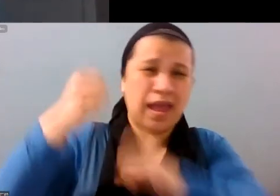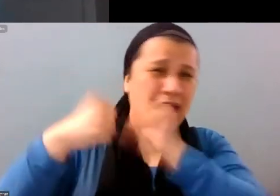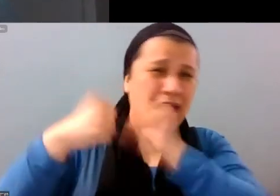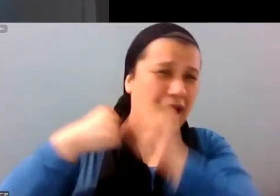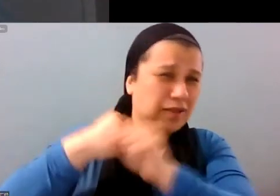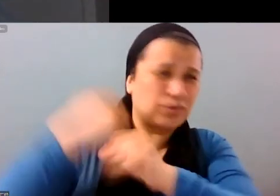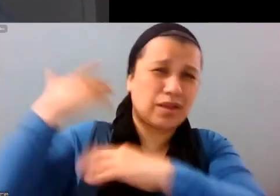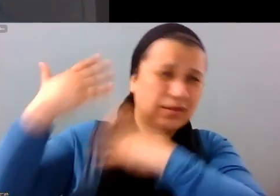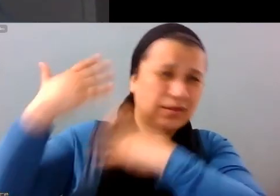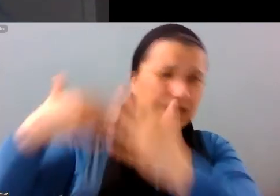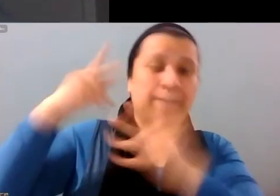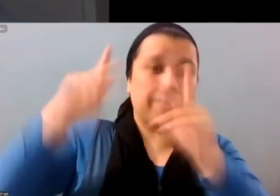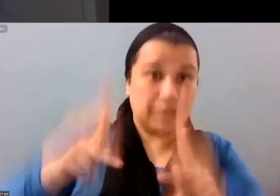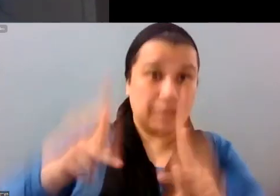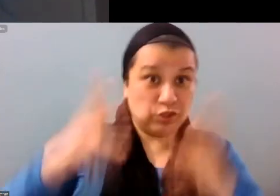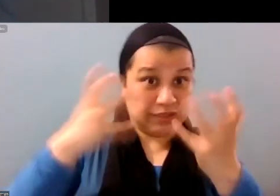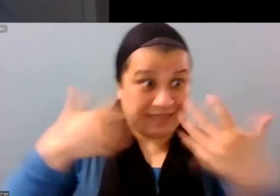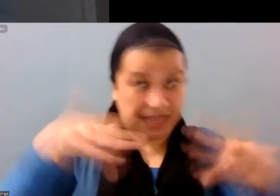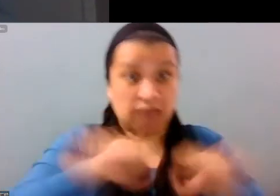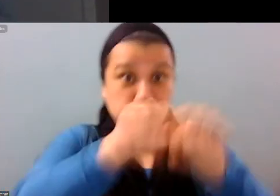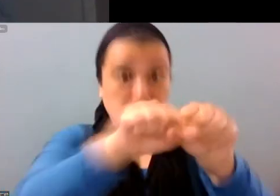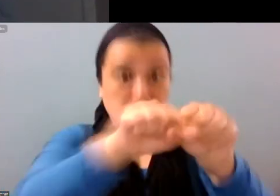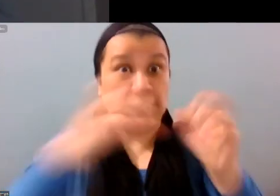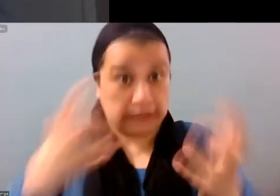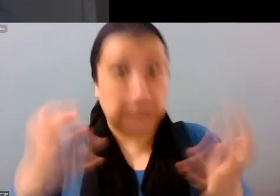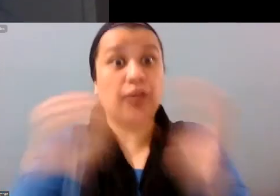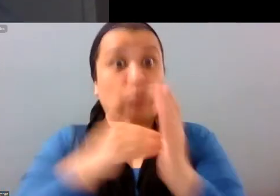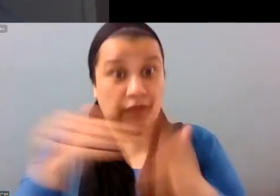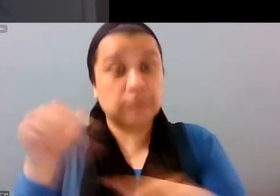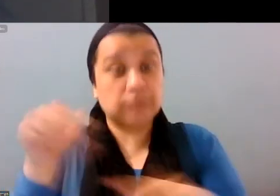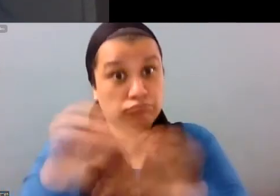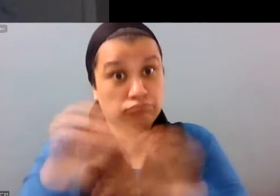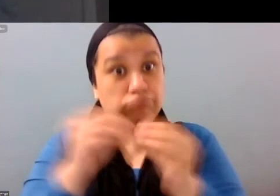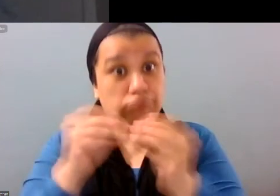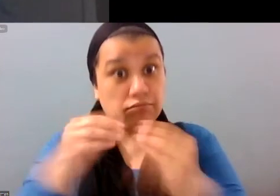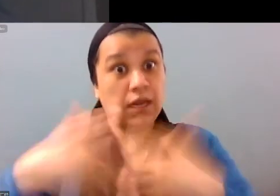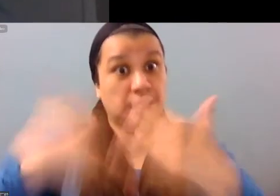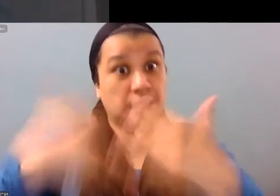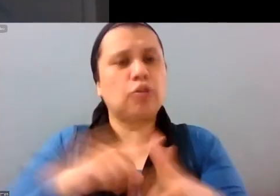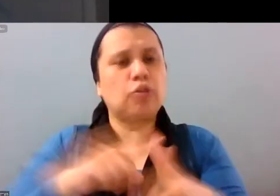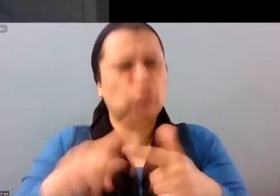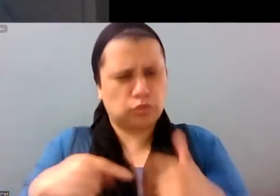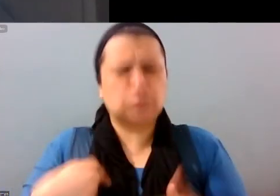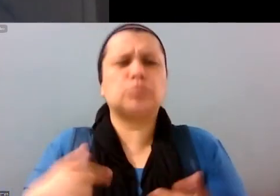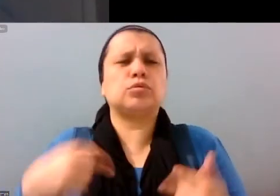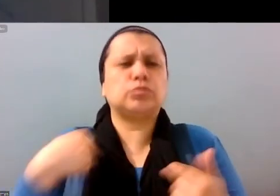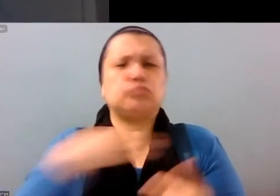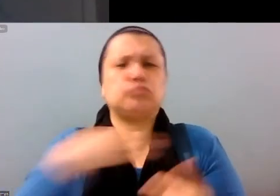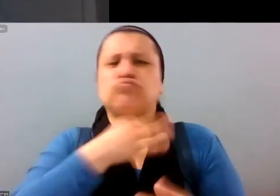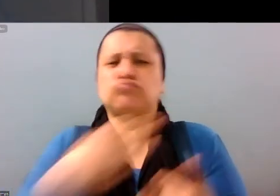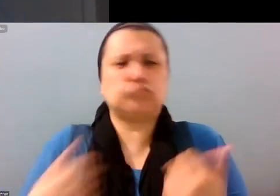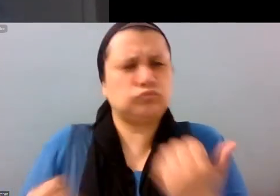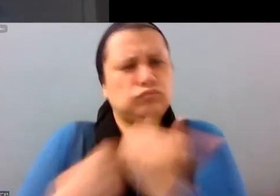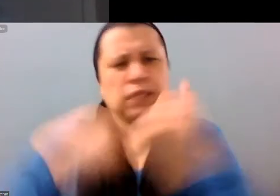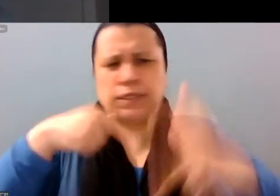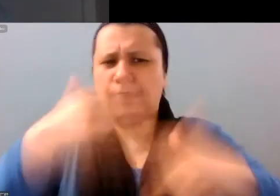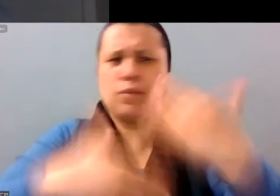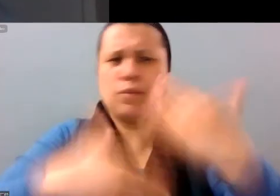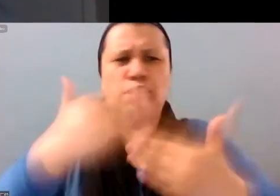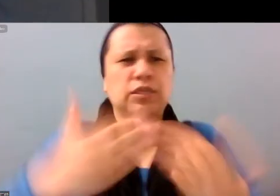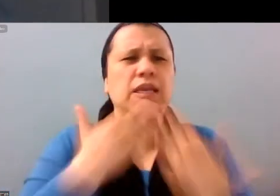formándose estamos muy contentos de poder acompañar en este proceso también y les agradecemos muchísimo a doña Melania